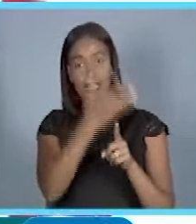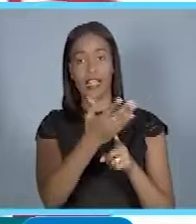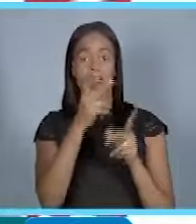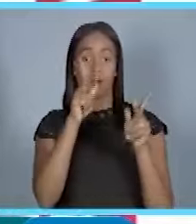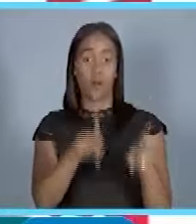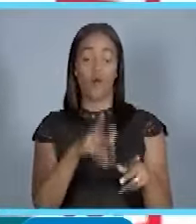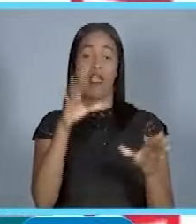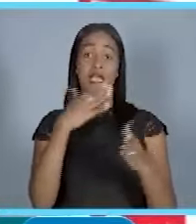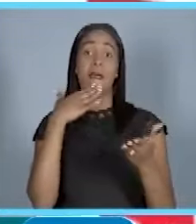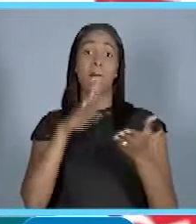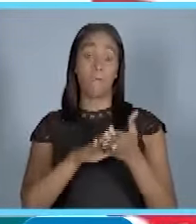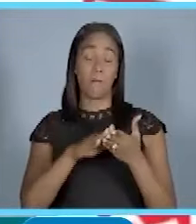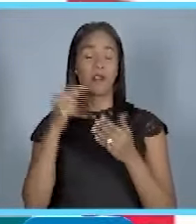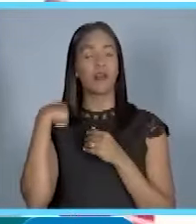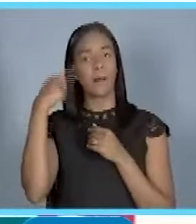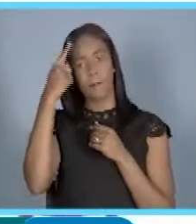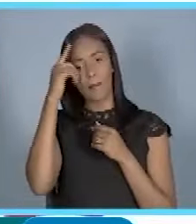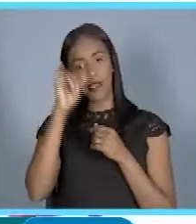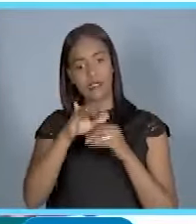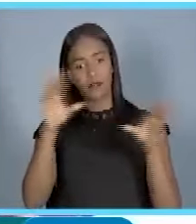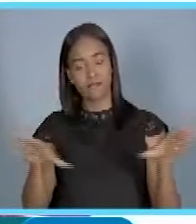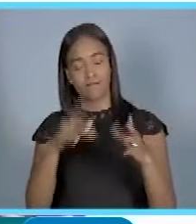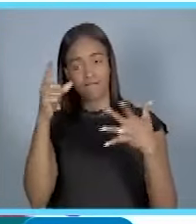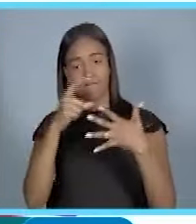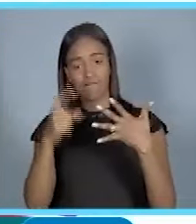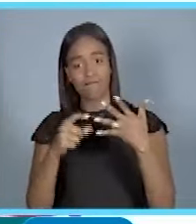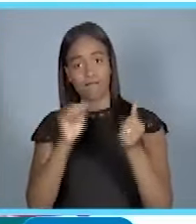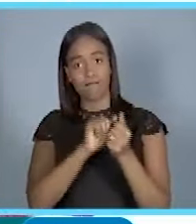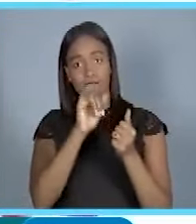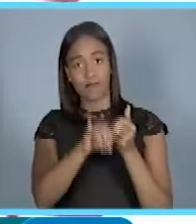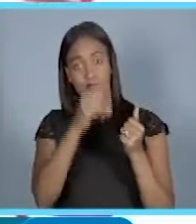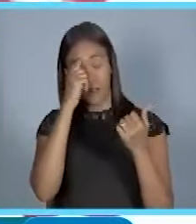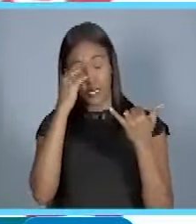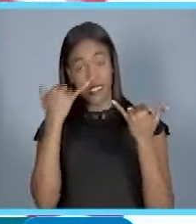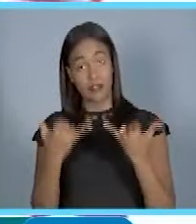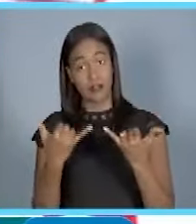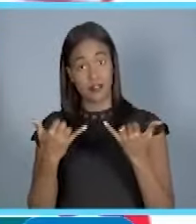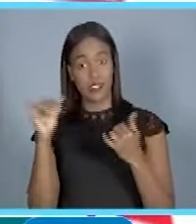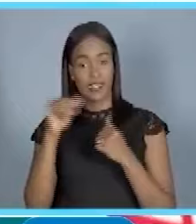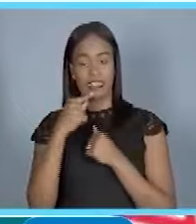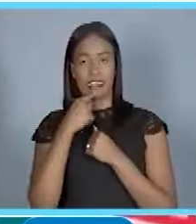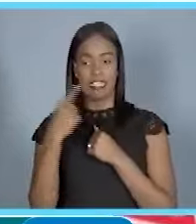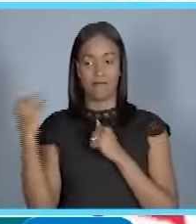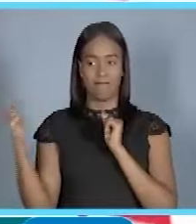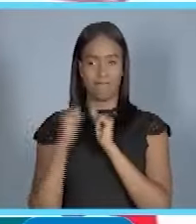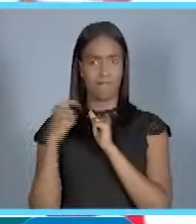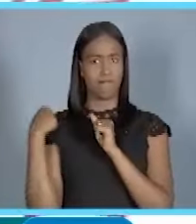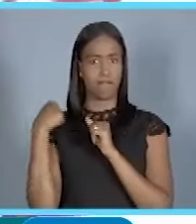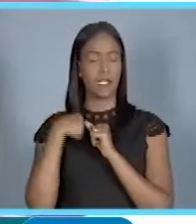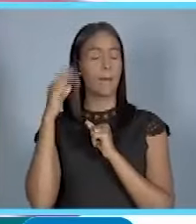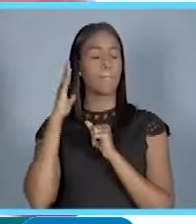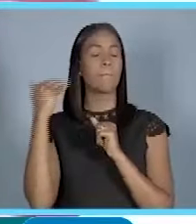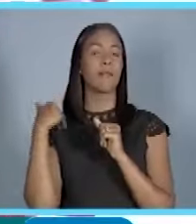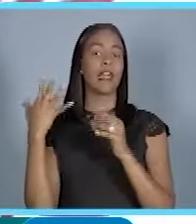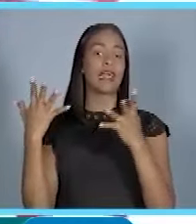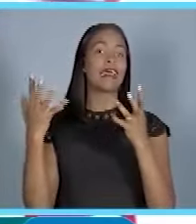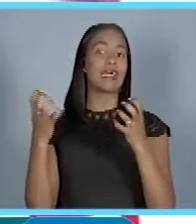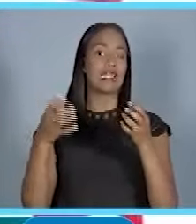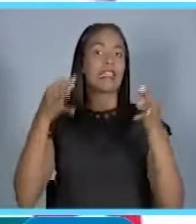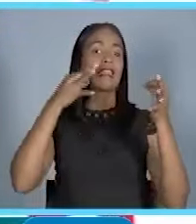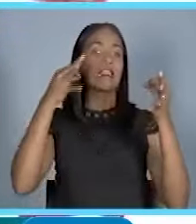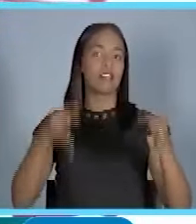2 a 6 años. Entendemos que es de proporcionar la prisión preventiva. En ese sentido, como dice nuestro colega, vamos a estar apelando a la